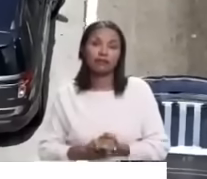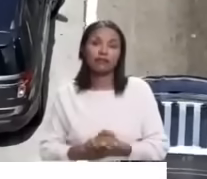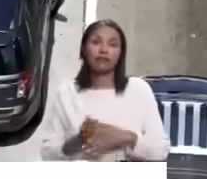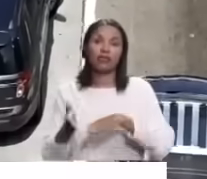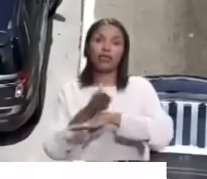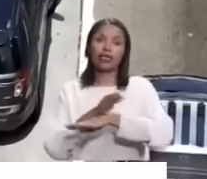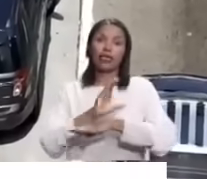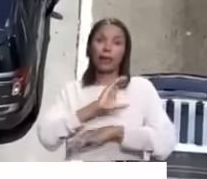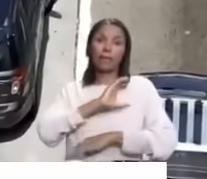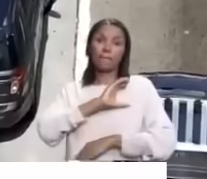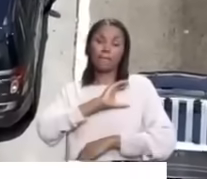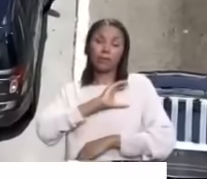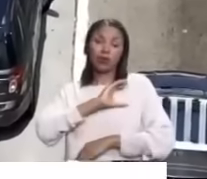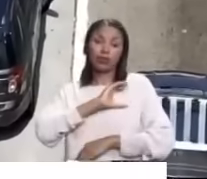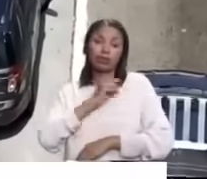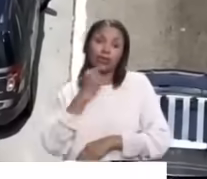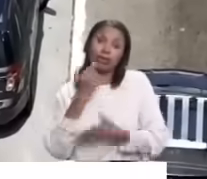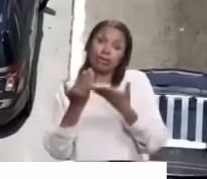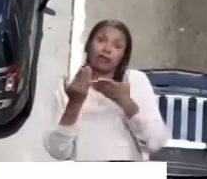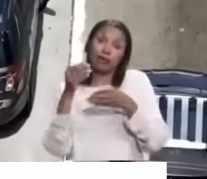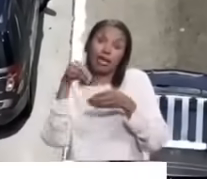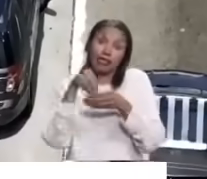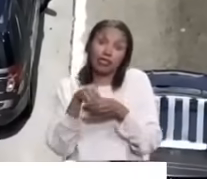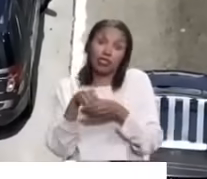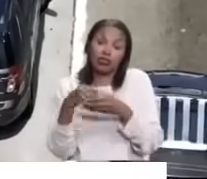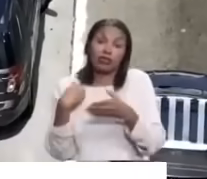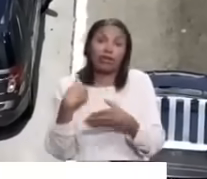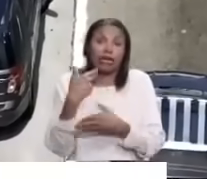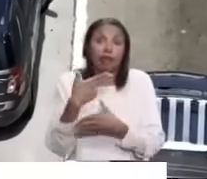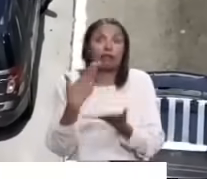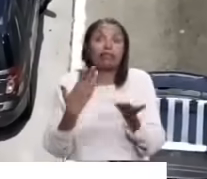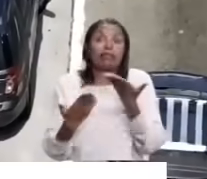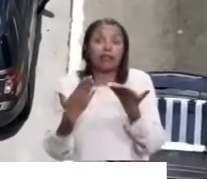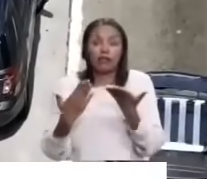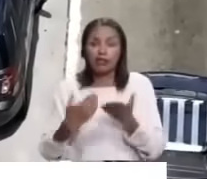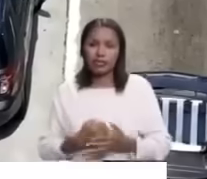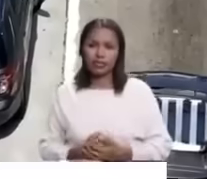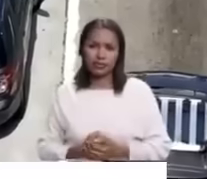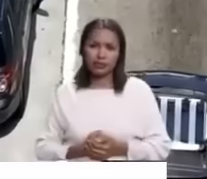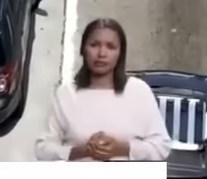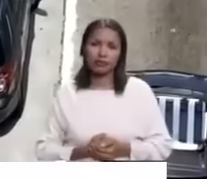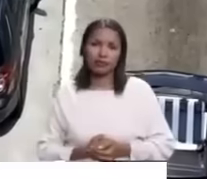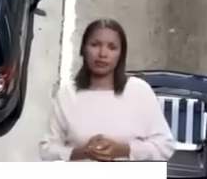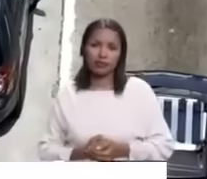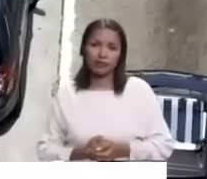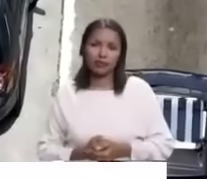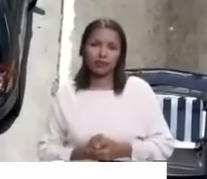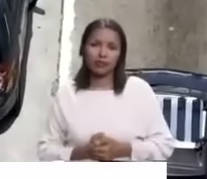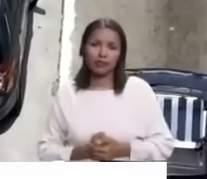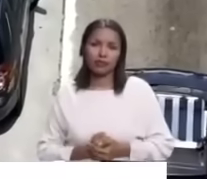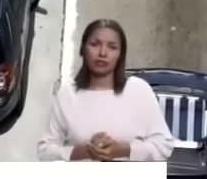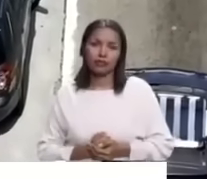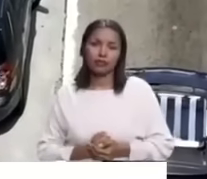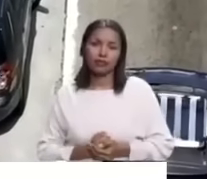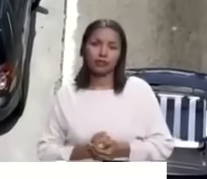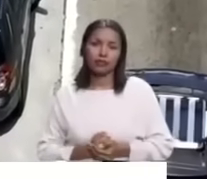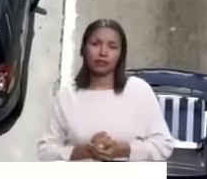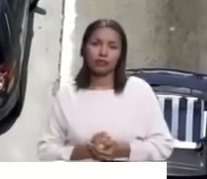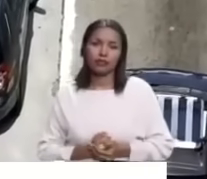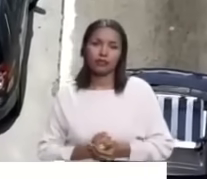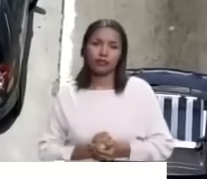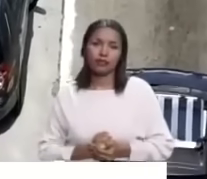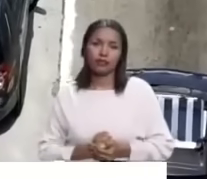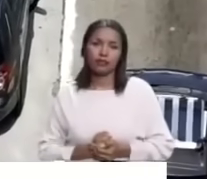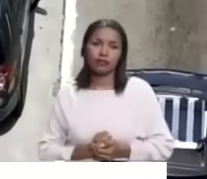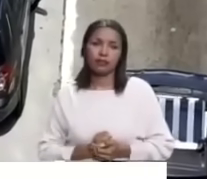que presuntamente están armados y uno estaría siendo buscado por un homicidio, entonces efectivamente no sabemos porque no se